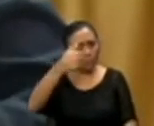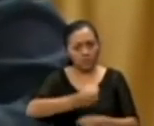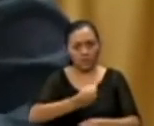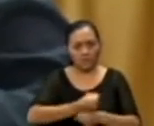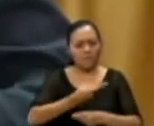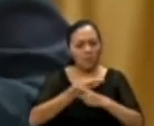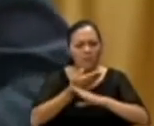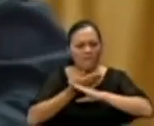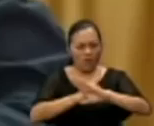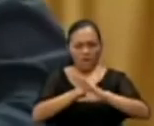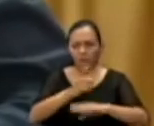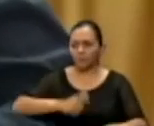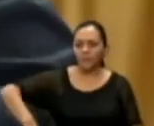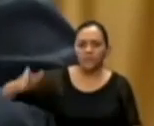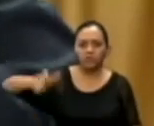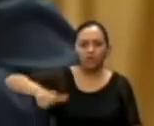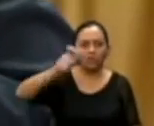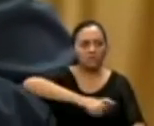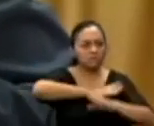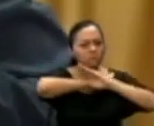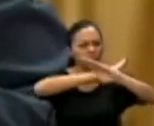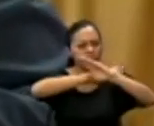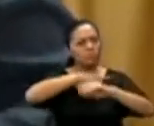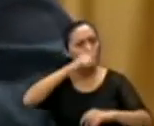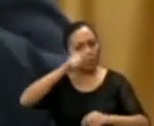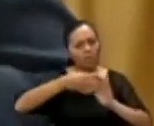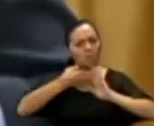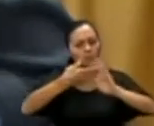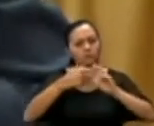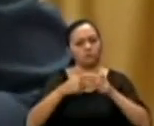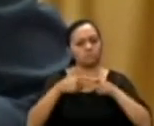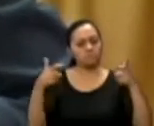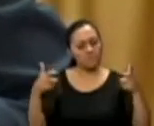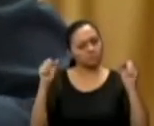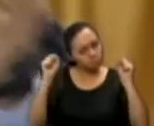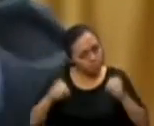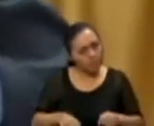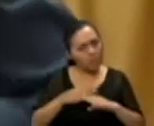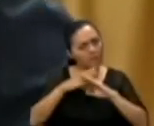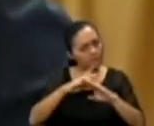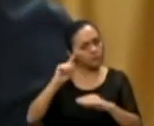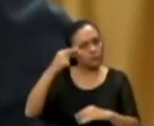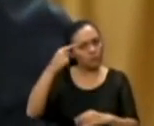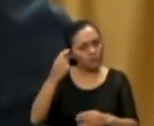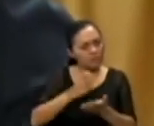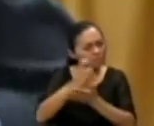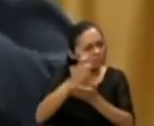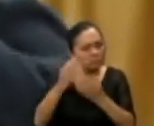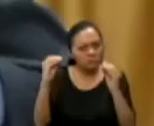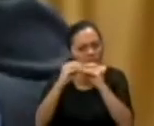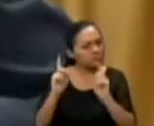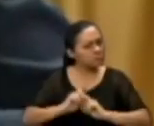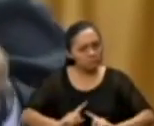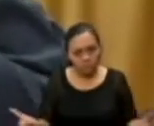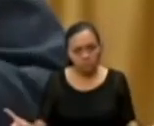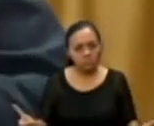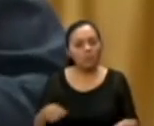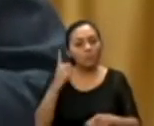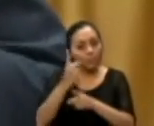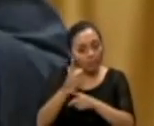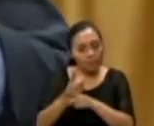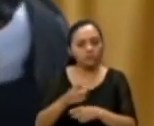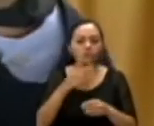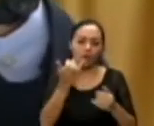de los demócratas demostrarles que somos más muchísimo más y que los golpistas no pasarán y por eso es que